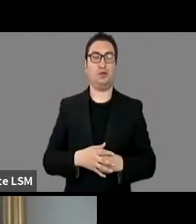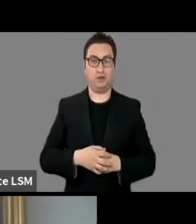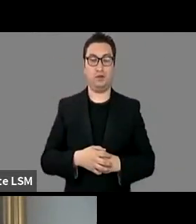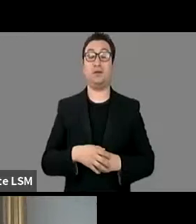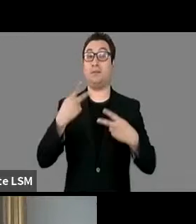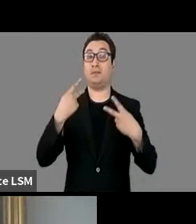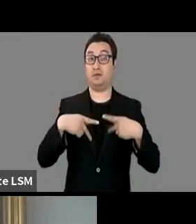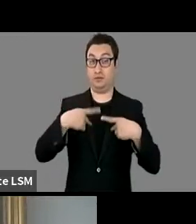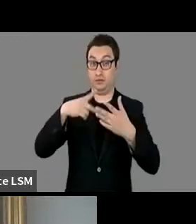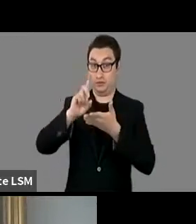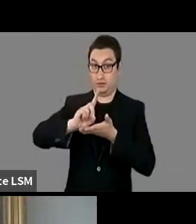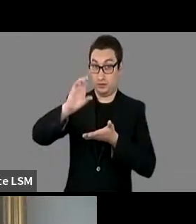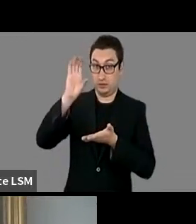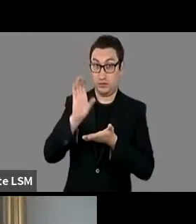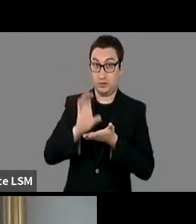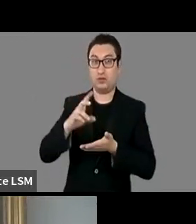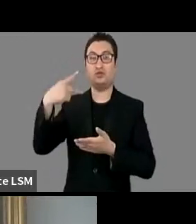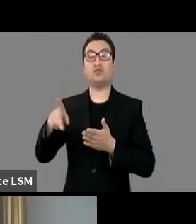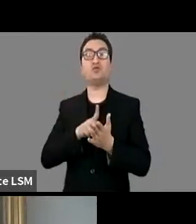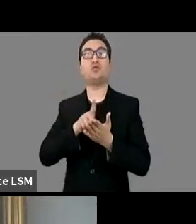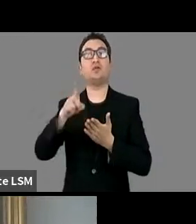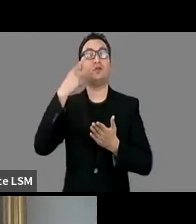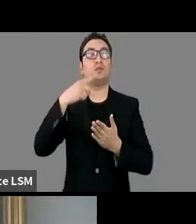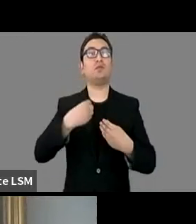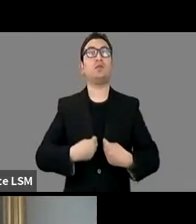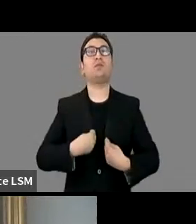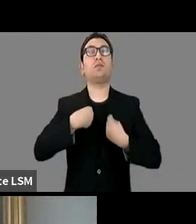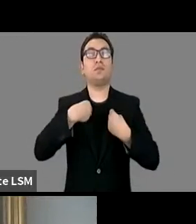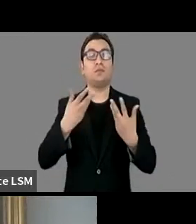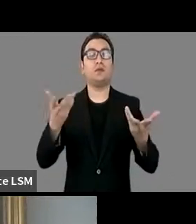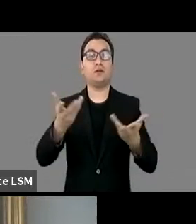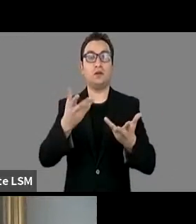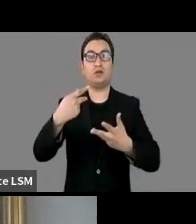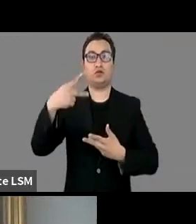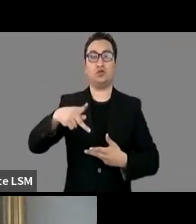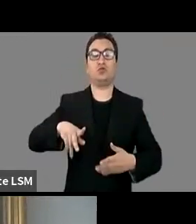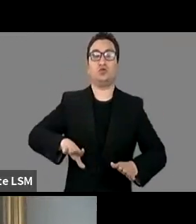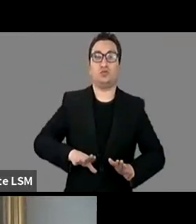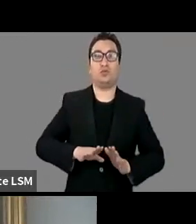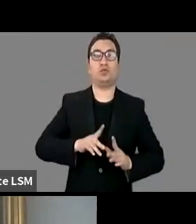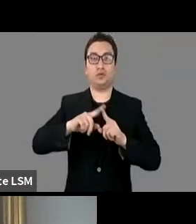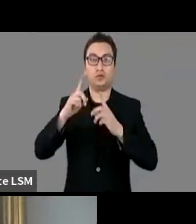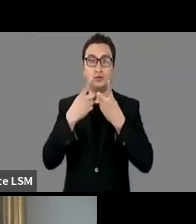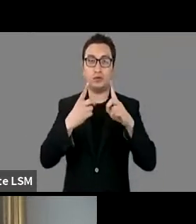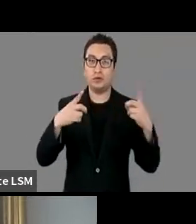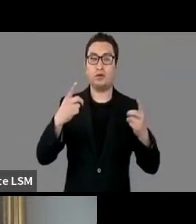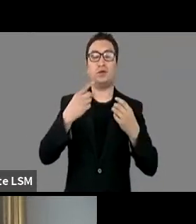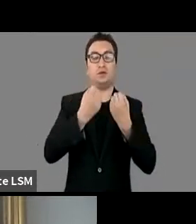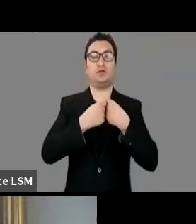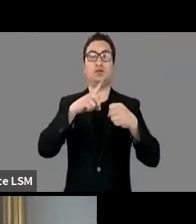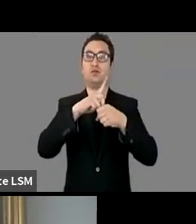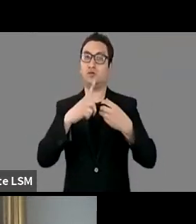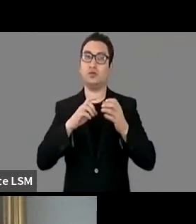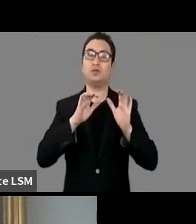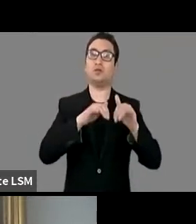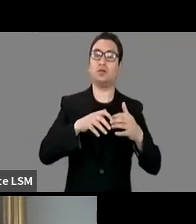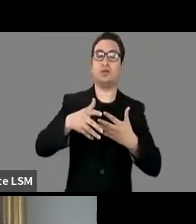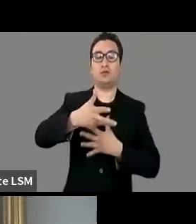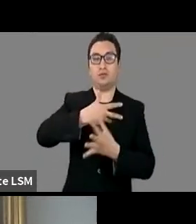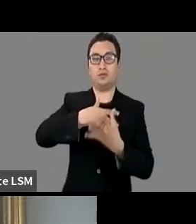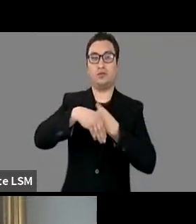decidir sobre su vida, a desarrollar su personalidad y a participar en la sociedad. Y ya hay un